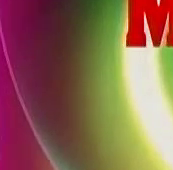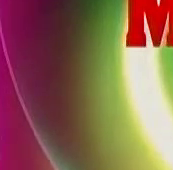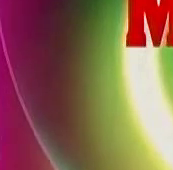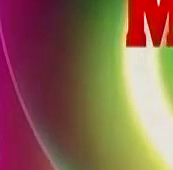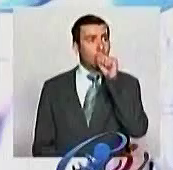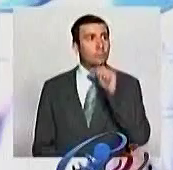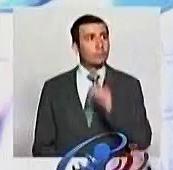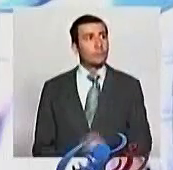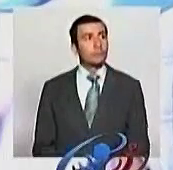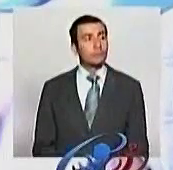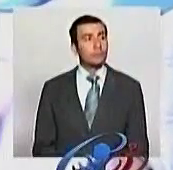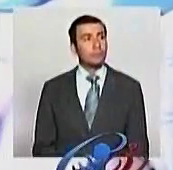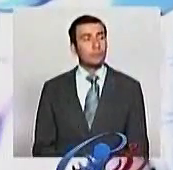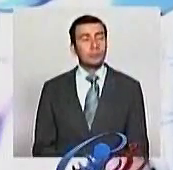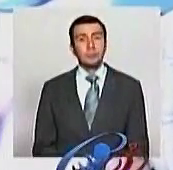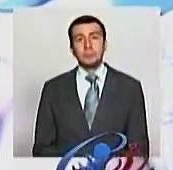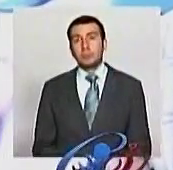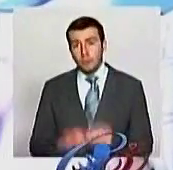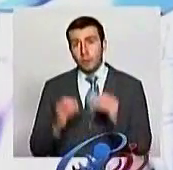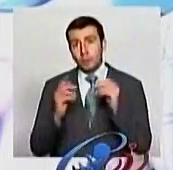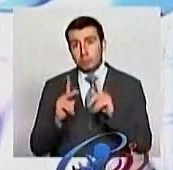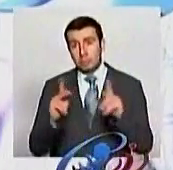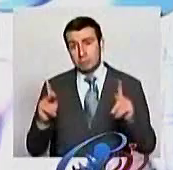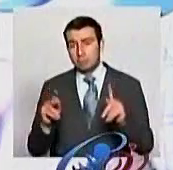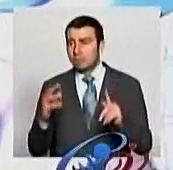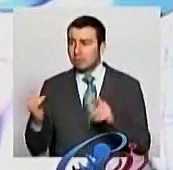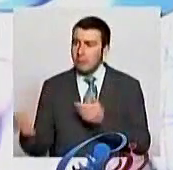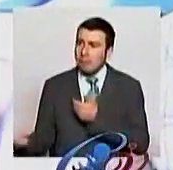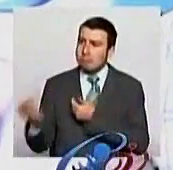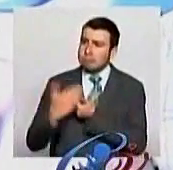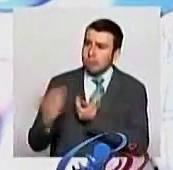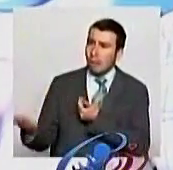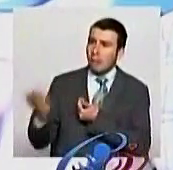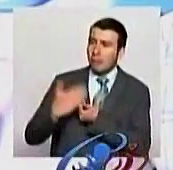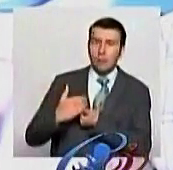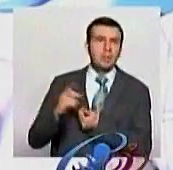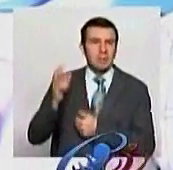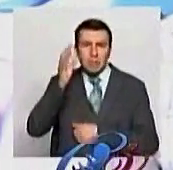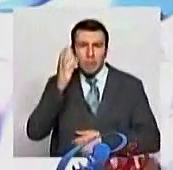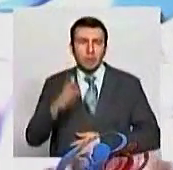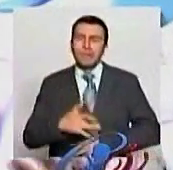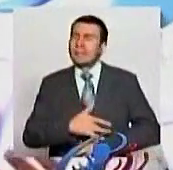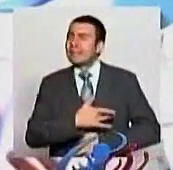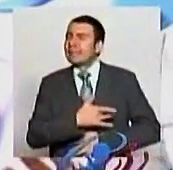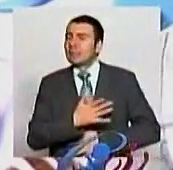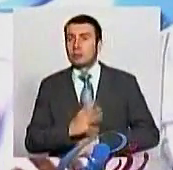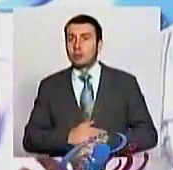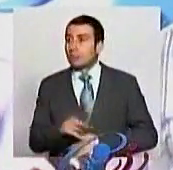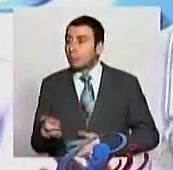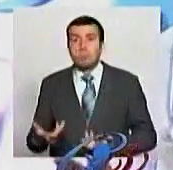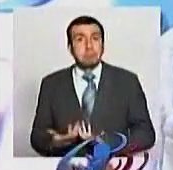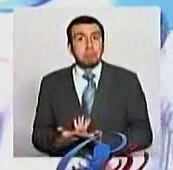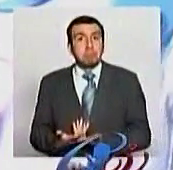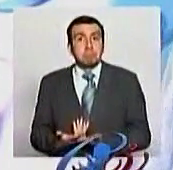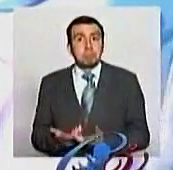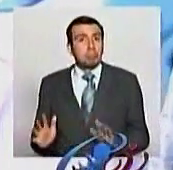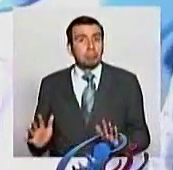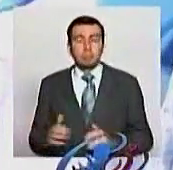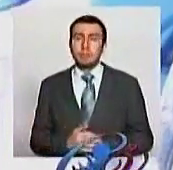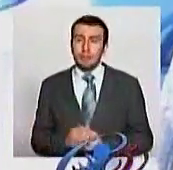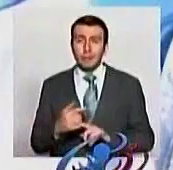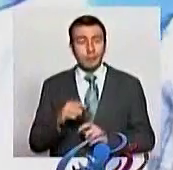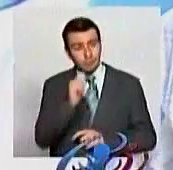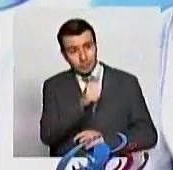883-0299. Muchos pacientes pueden referir síntomas, no saben qué es lo que tienen. Pero ahora que la